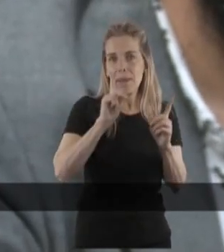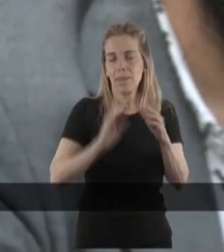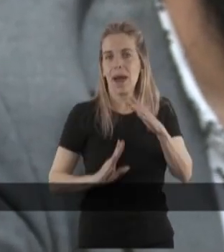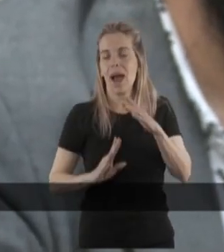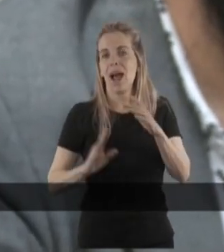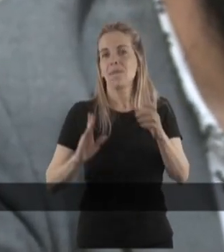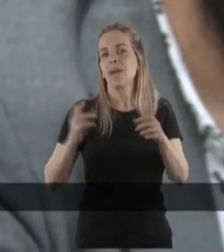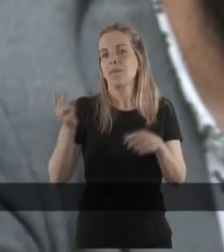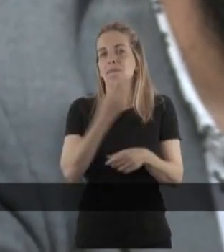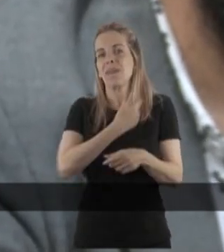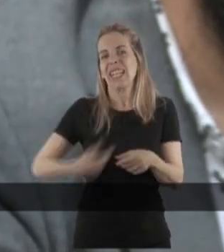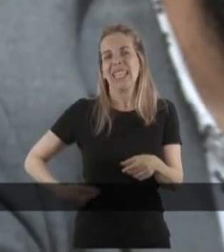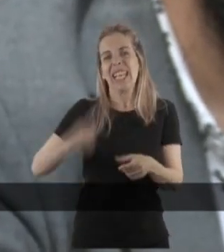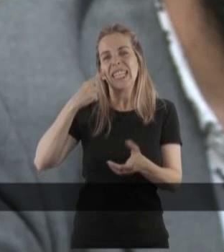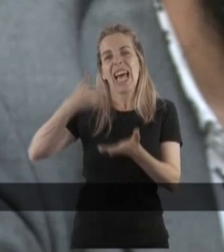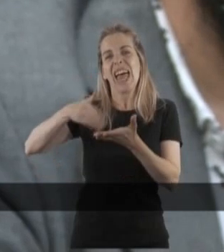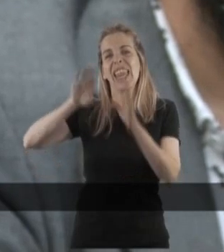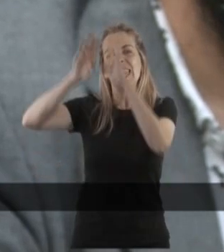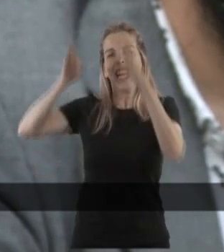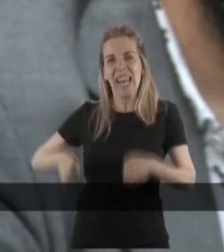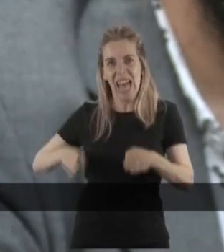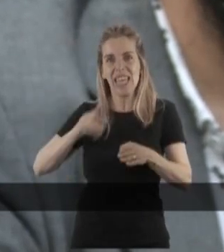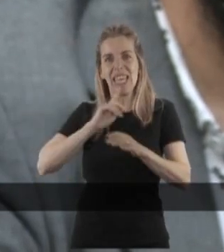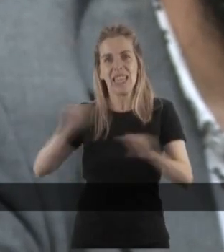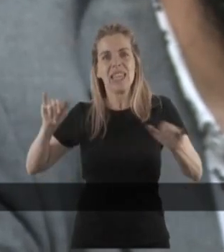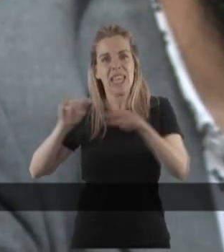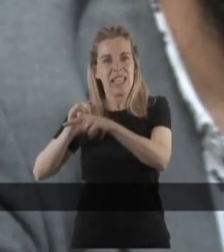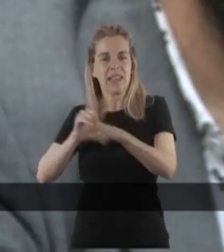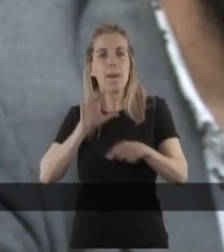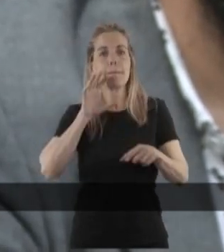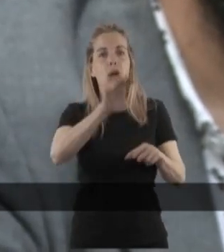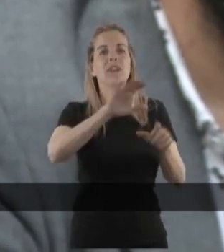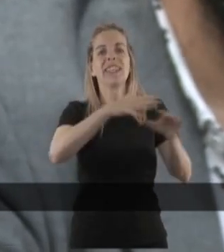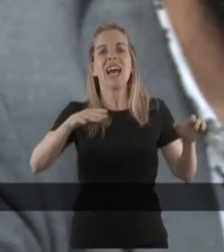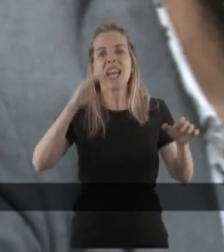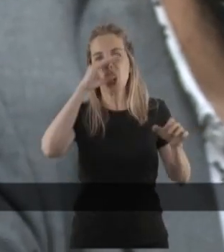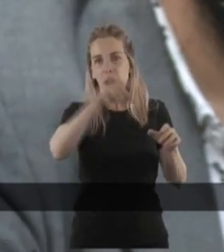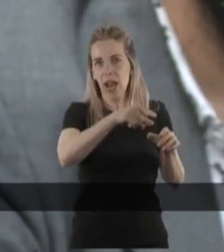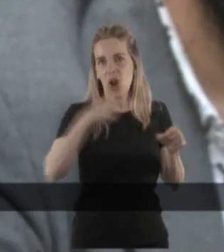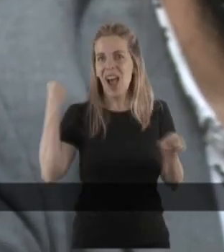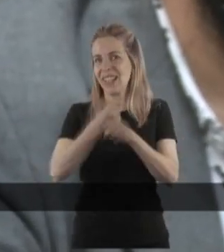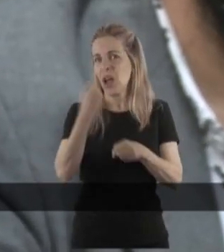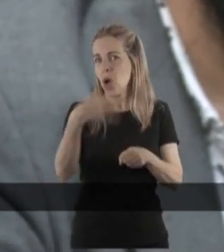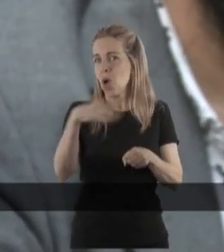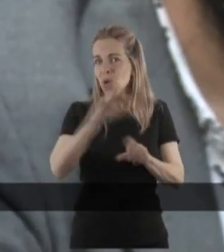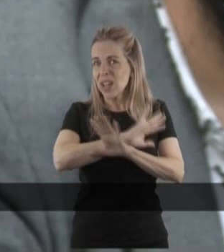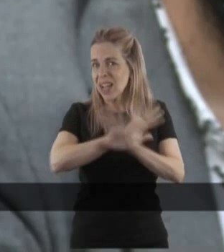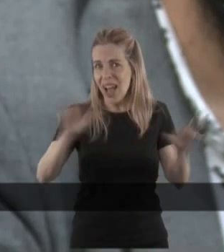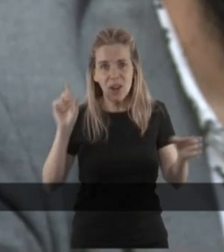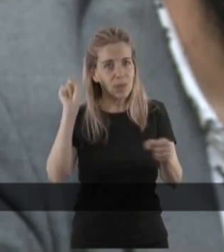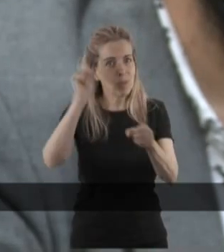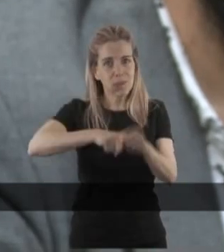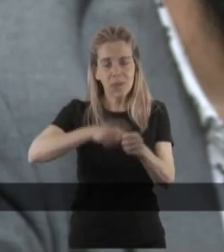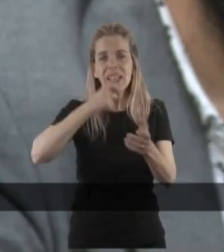INAI, Magdalena Odarda, declaró que la provincia de Río Negro es la única que hasta ahora no se ha venido a realizar el